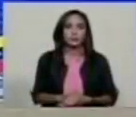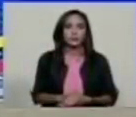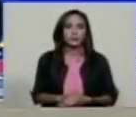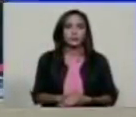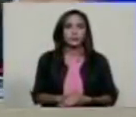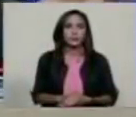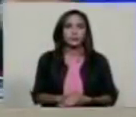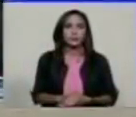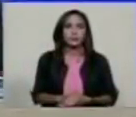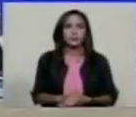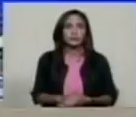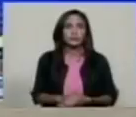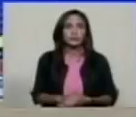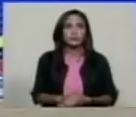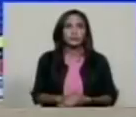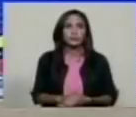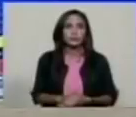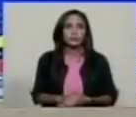un mundo perfecto.